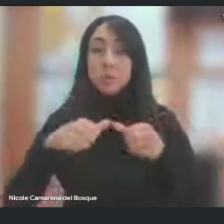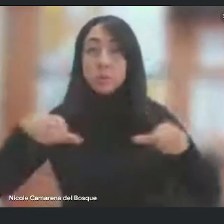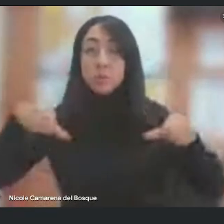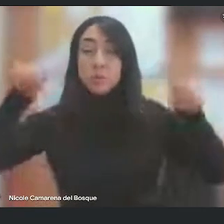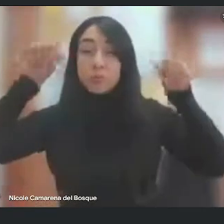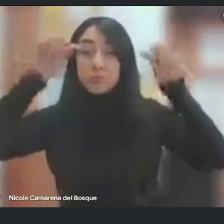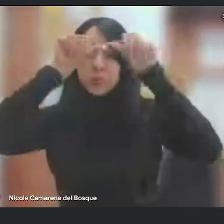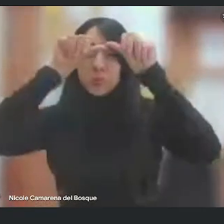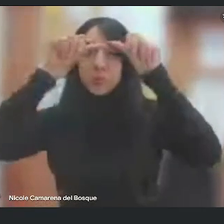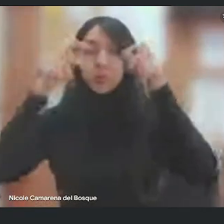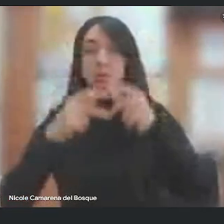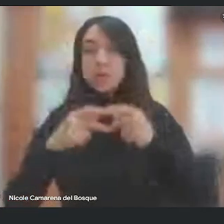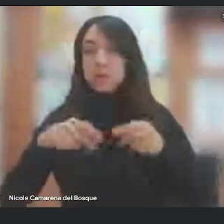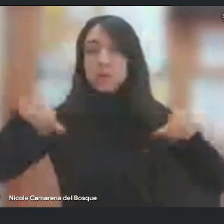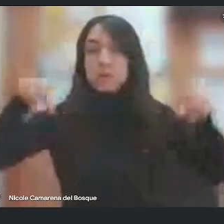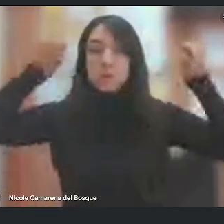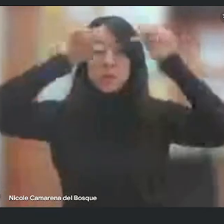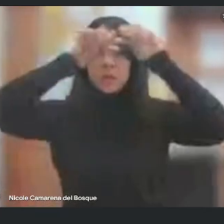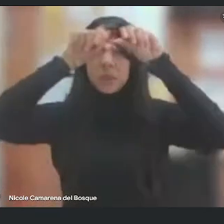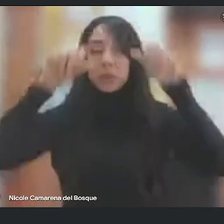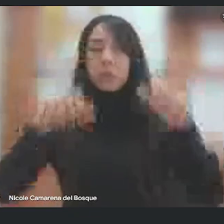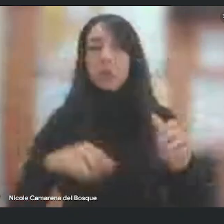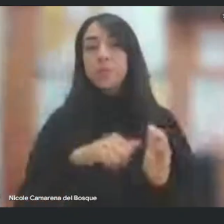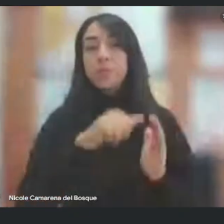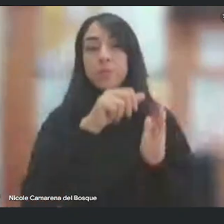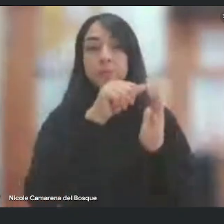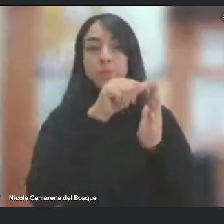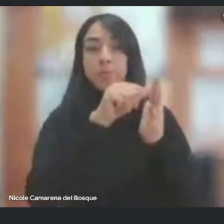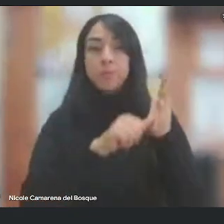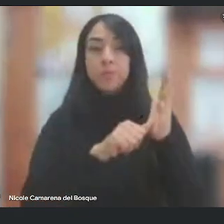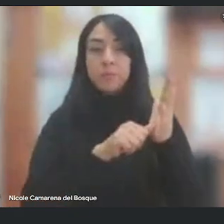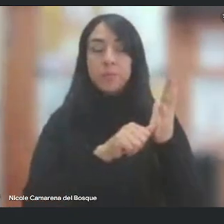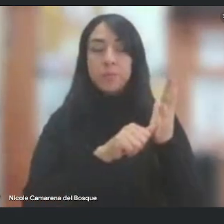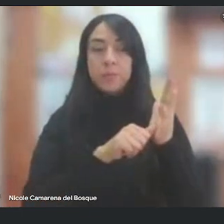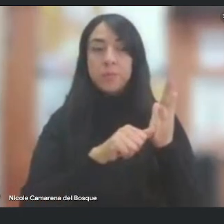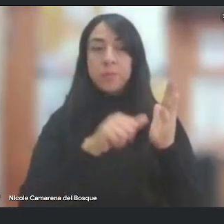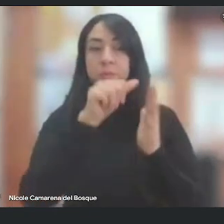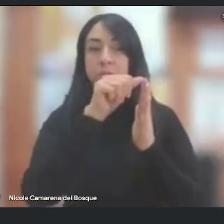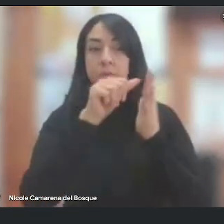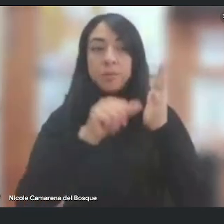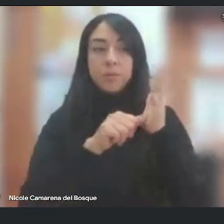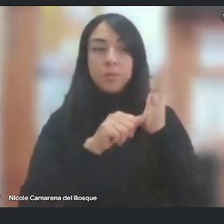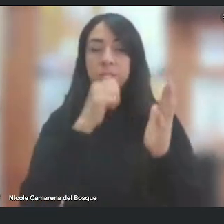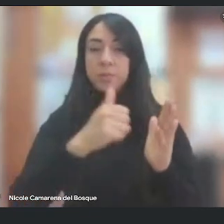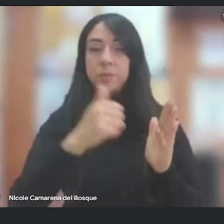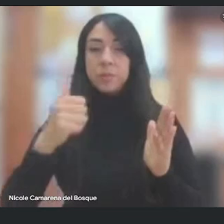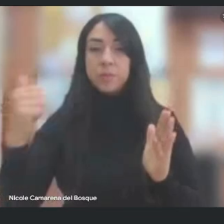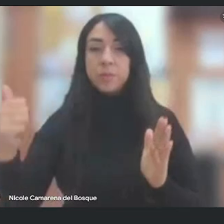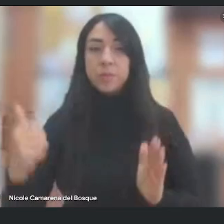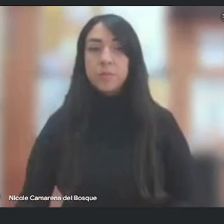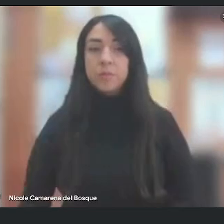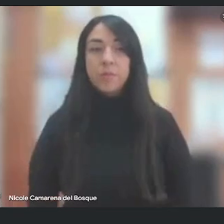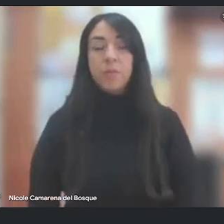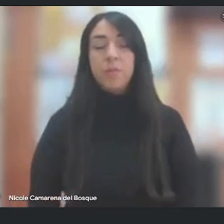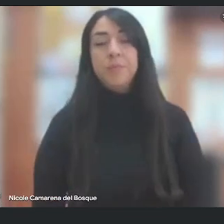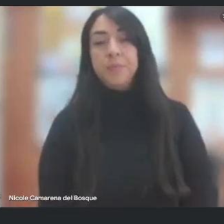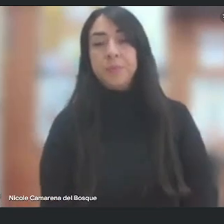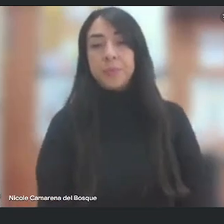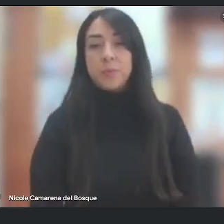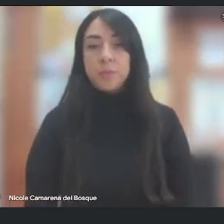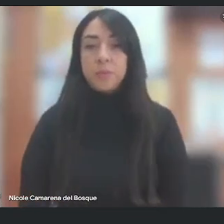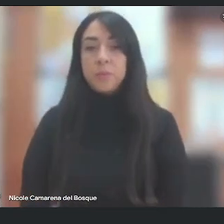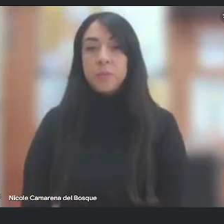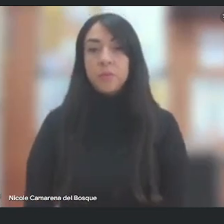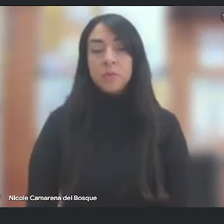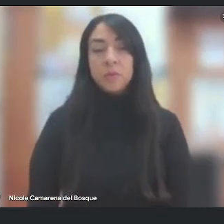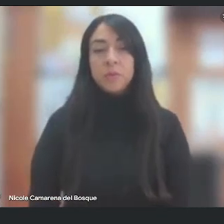parte o la primera etapa es la menstruación. ¿Qué significa eso? Bueno, es el primer día de sangrado. Normalmente inicia un